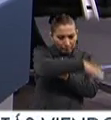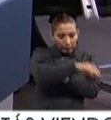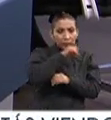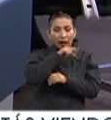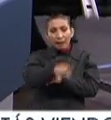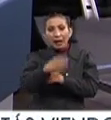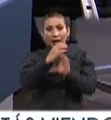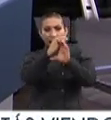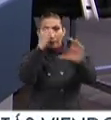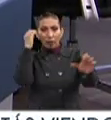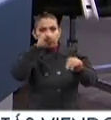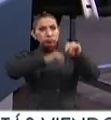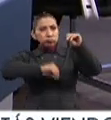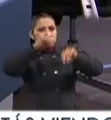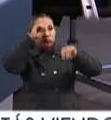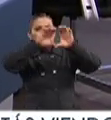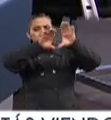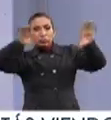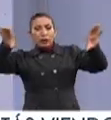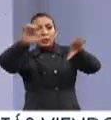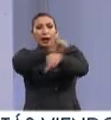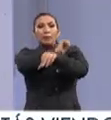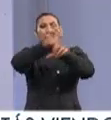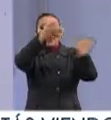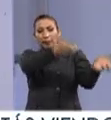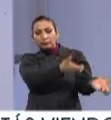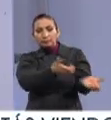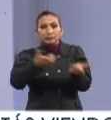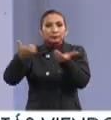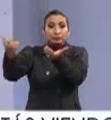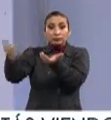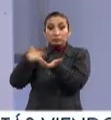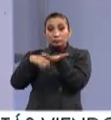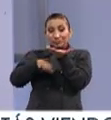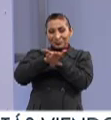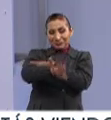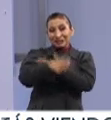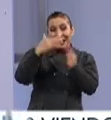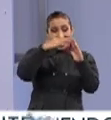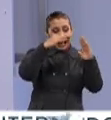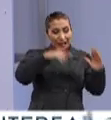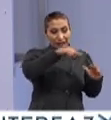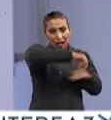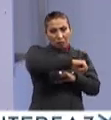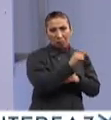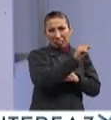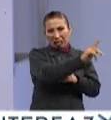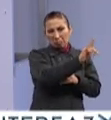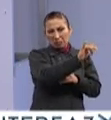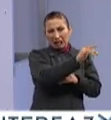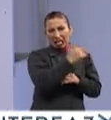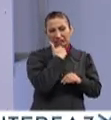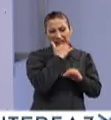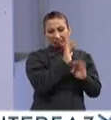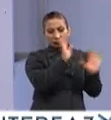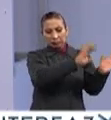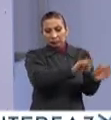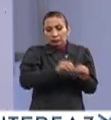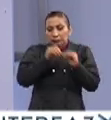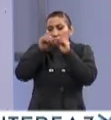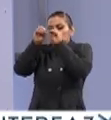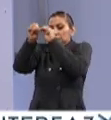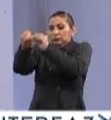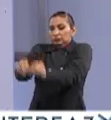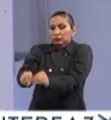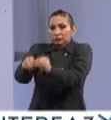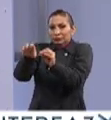diseña la camioneta, cómo debe de ser la camioneta adecuada, porque si evitamos que en nuestra casa tengamos la contaminación o tengamos